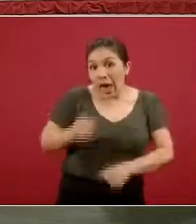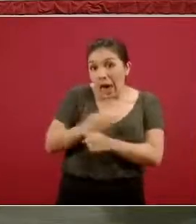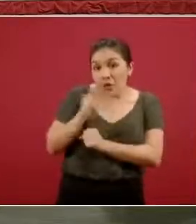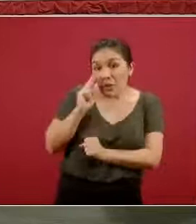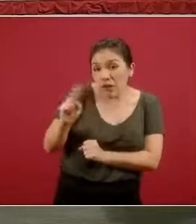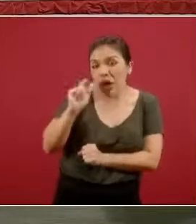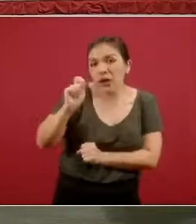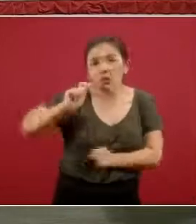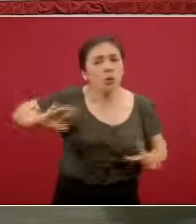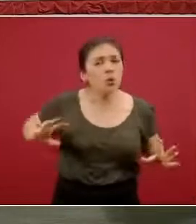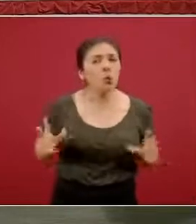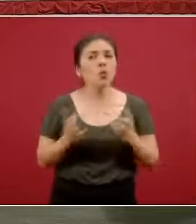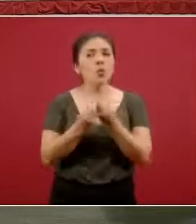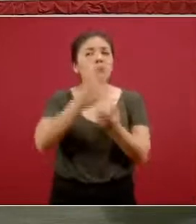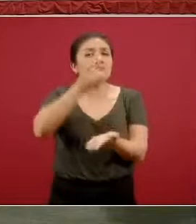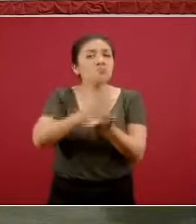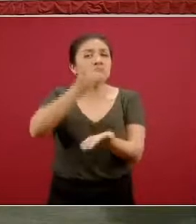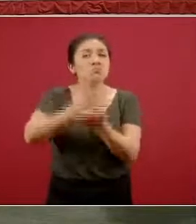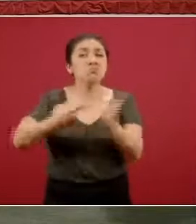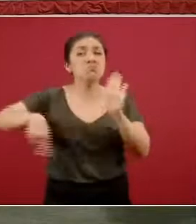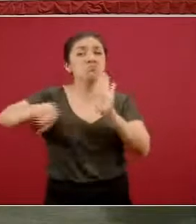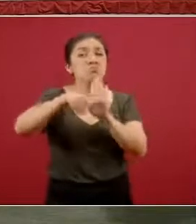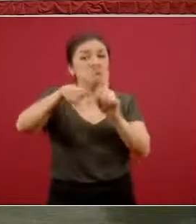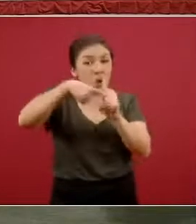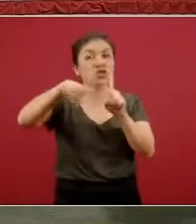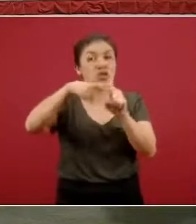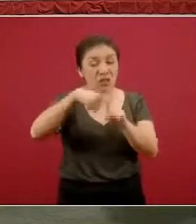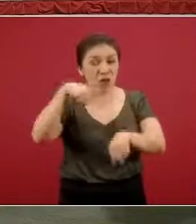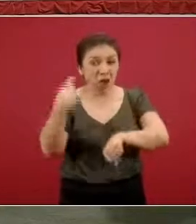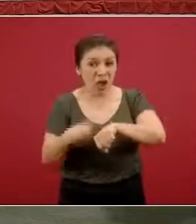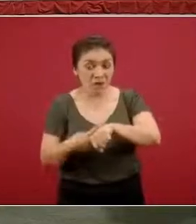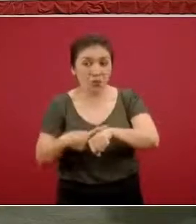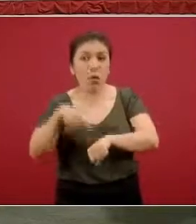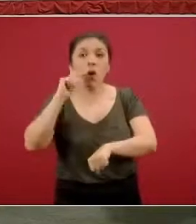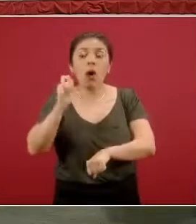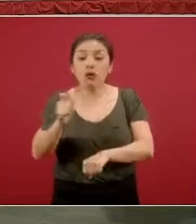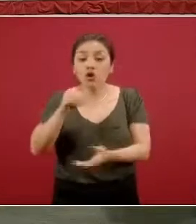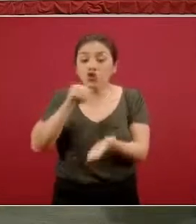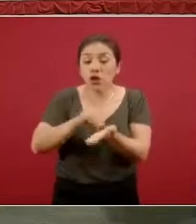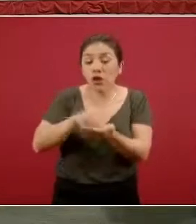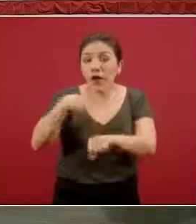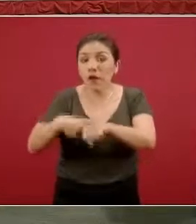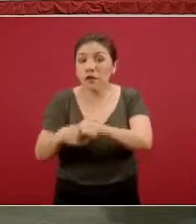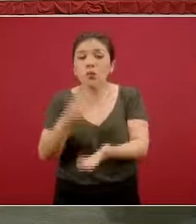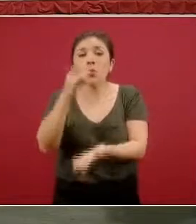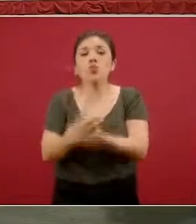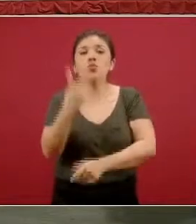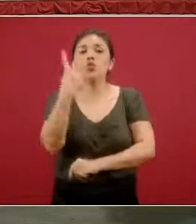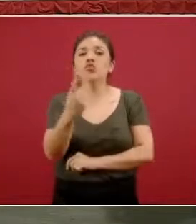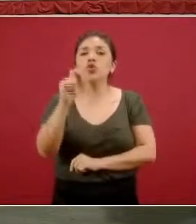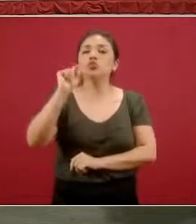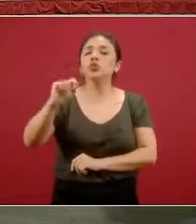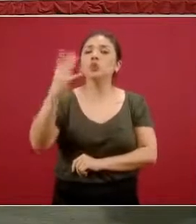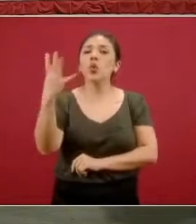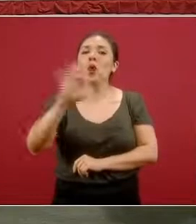función del total que ha sido confirmado que los casos activos representan solamente el